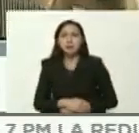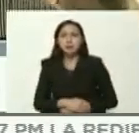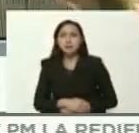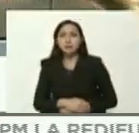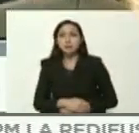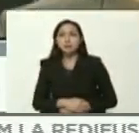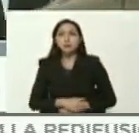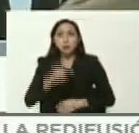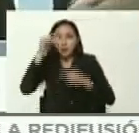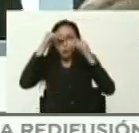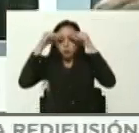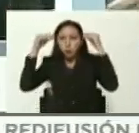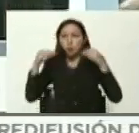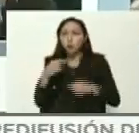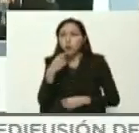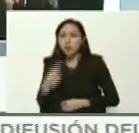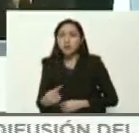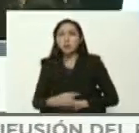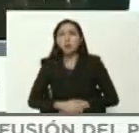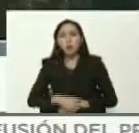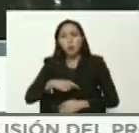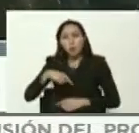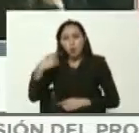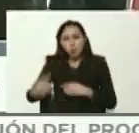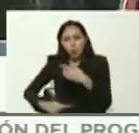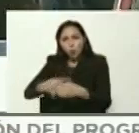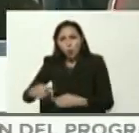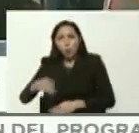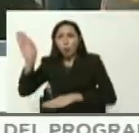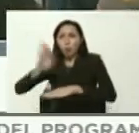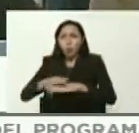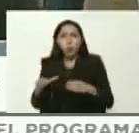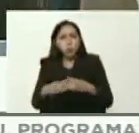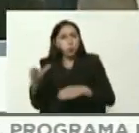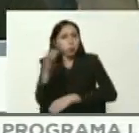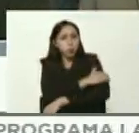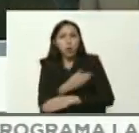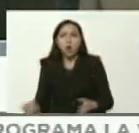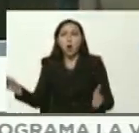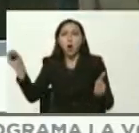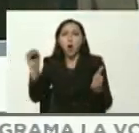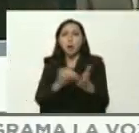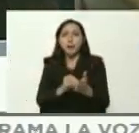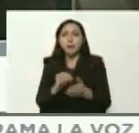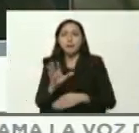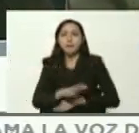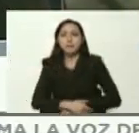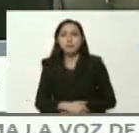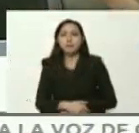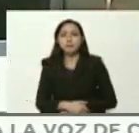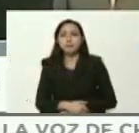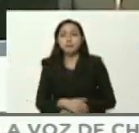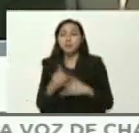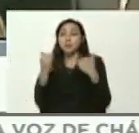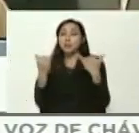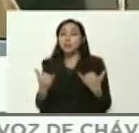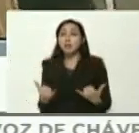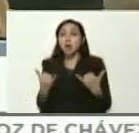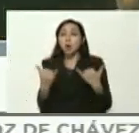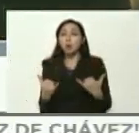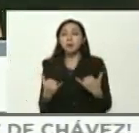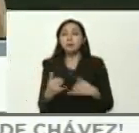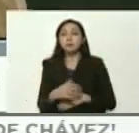Julio Borges, meses después volví a convocar a toda la oposición. Y ahora,